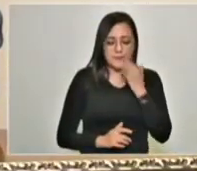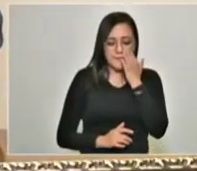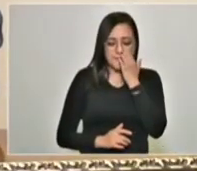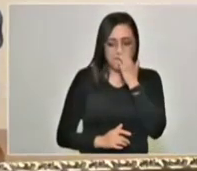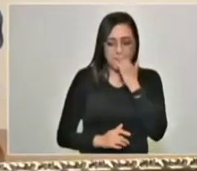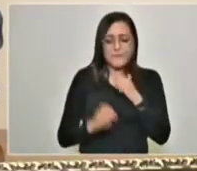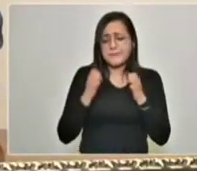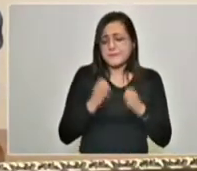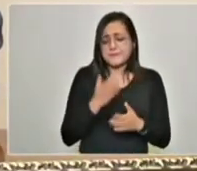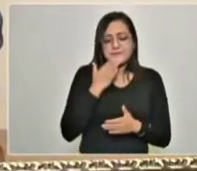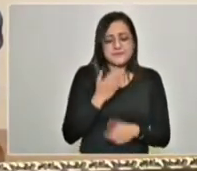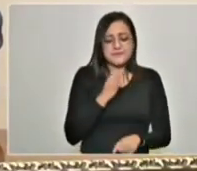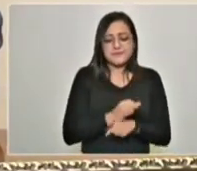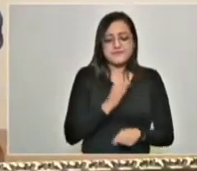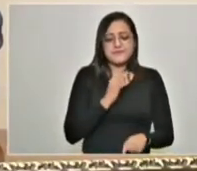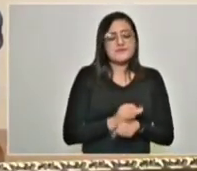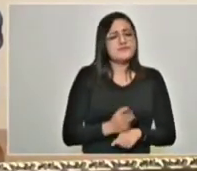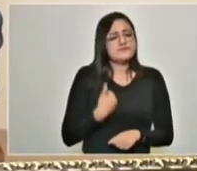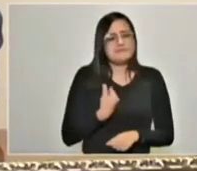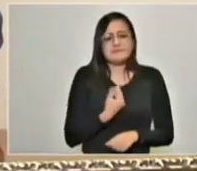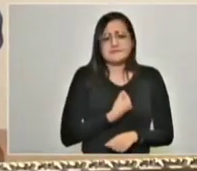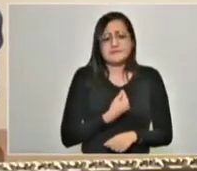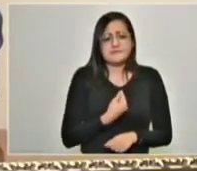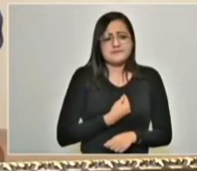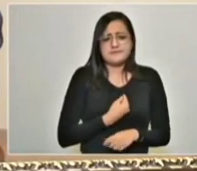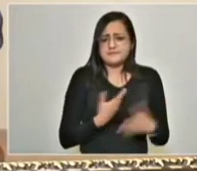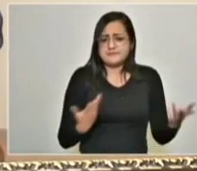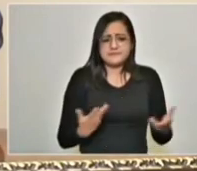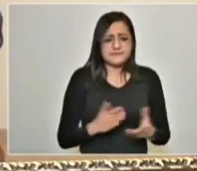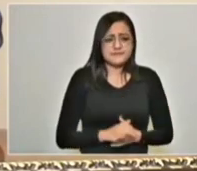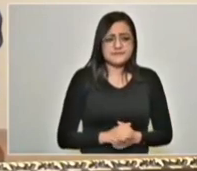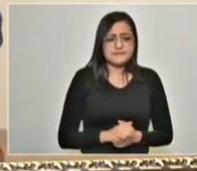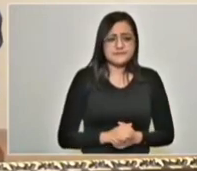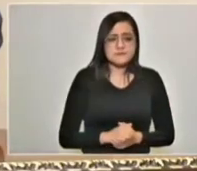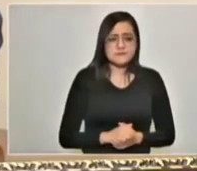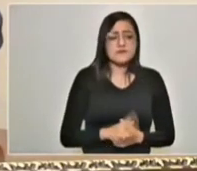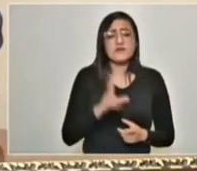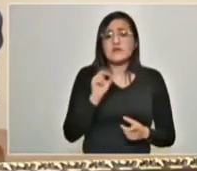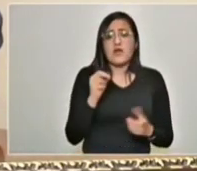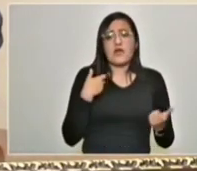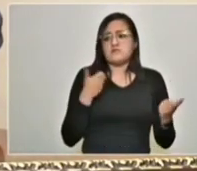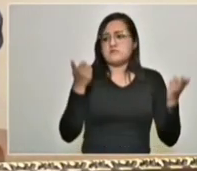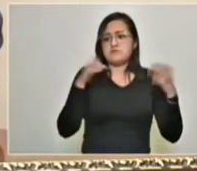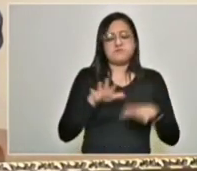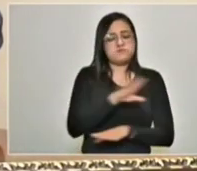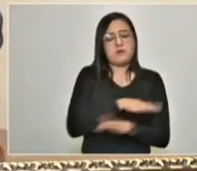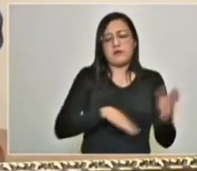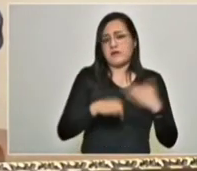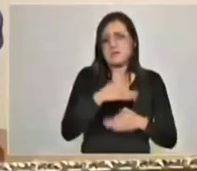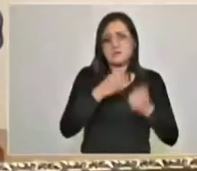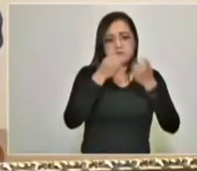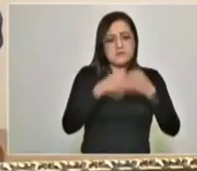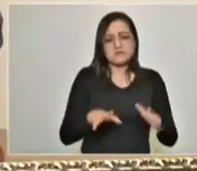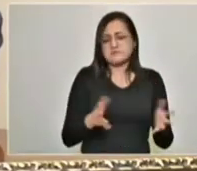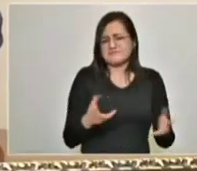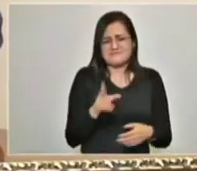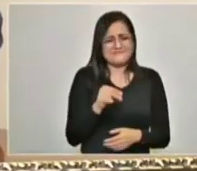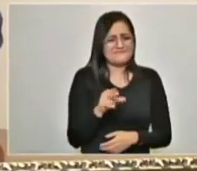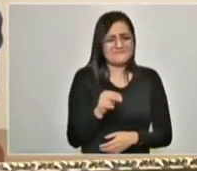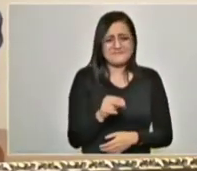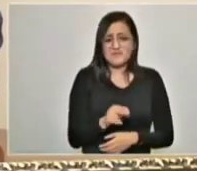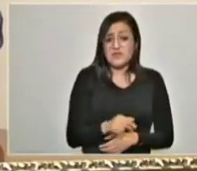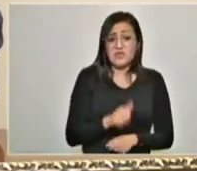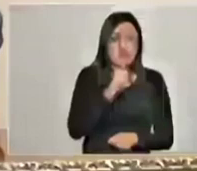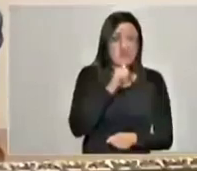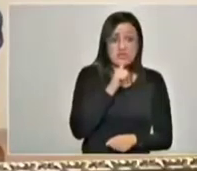bien y vamos a aguantar. No estamos colapsados. Por lo menos